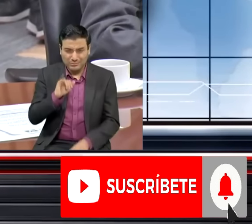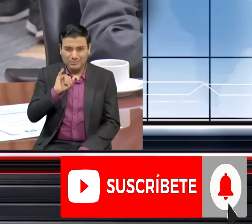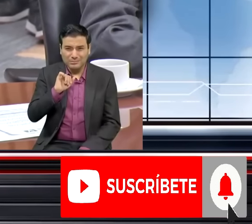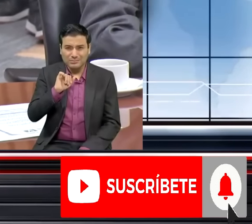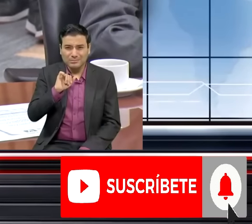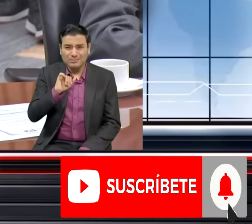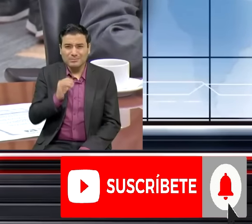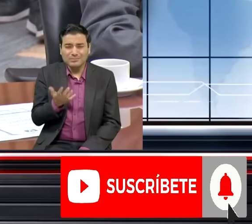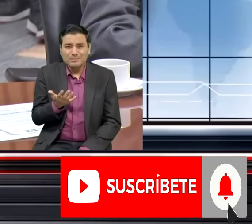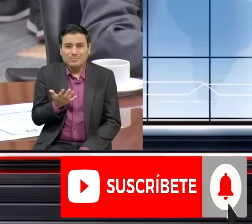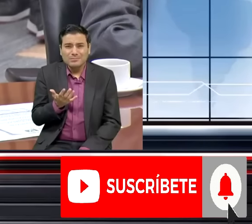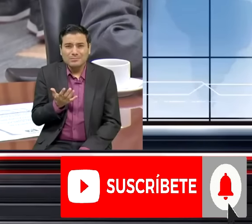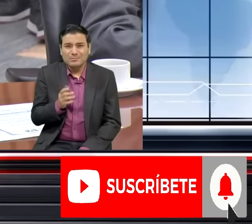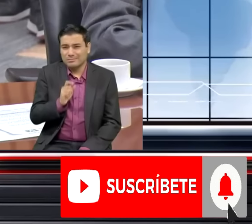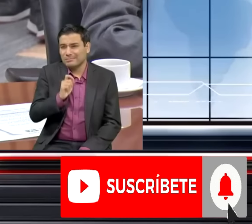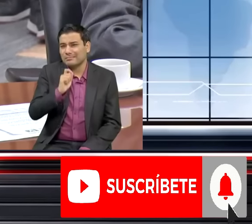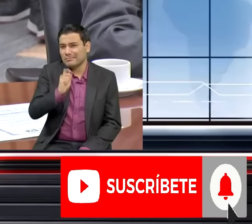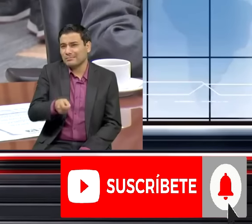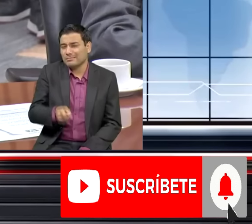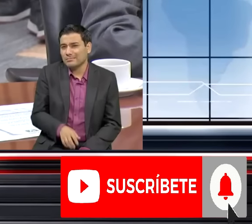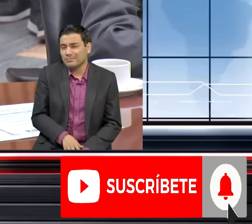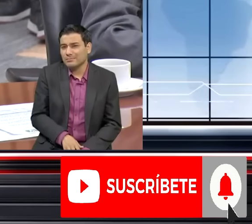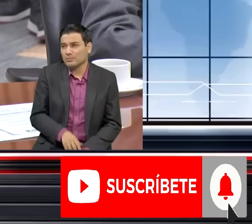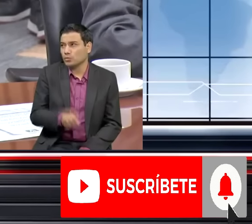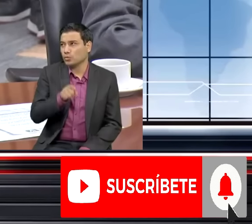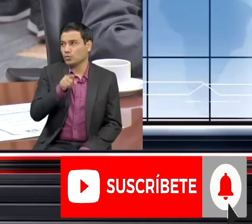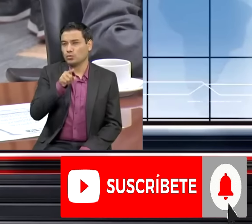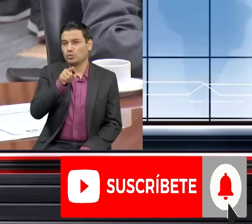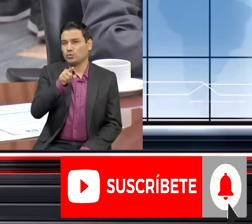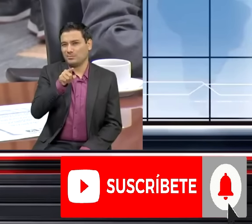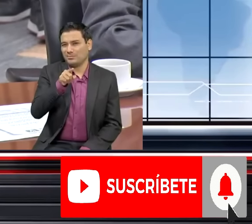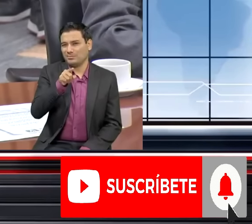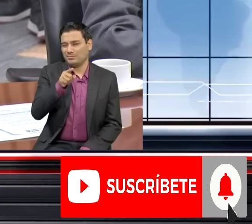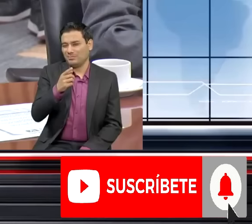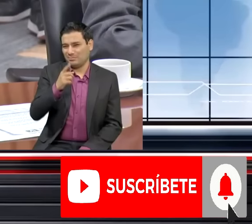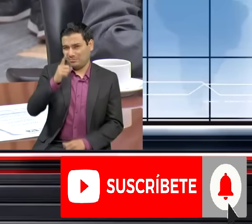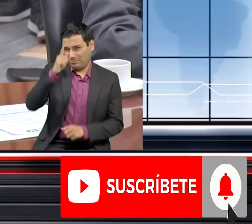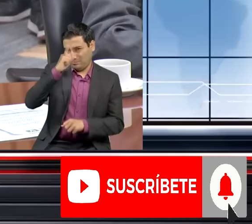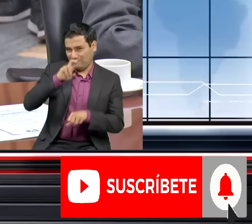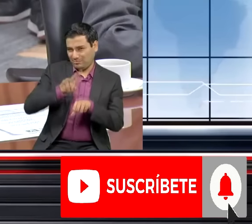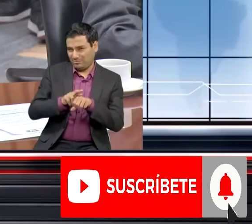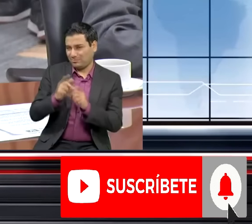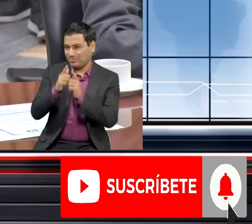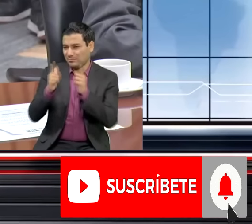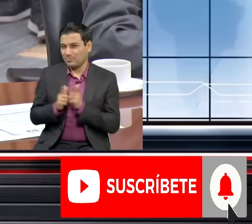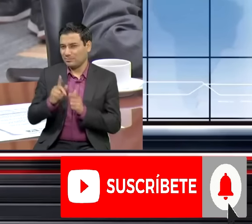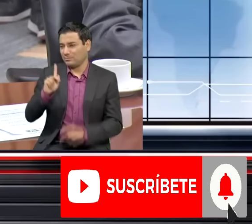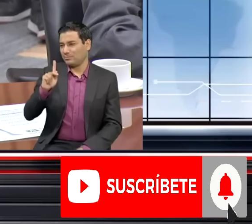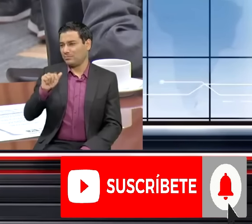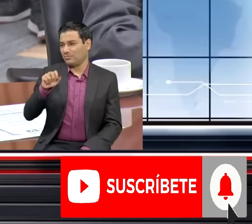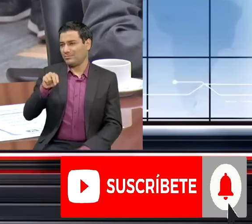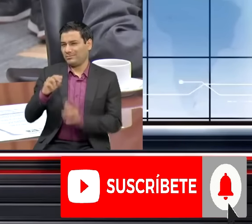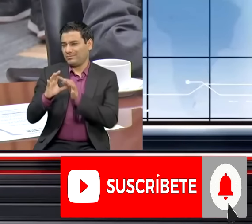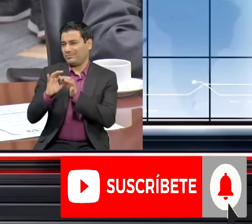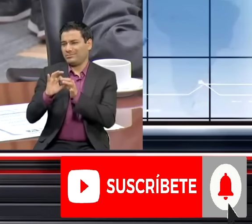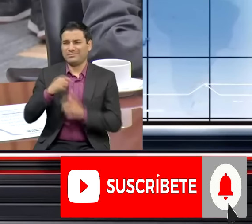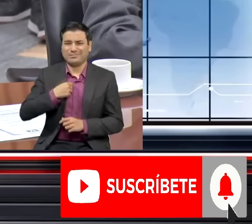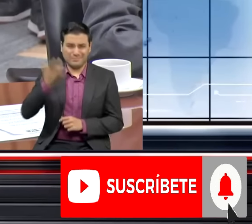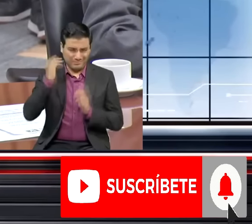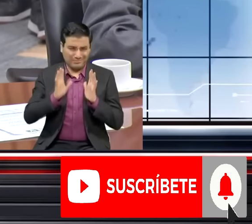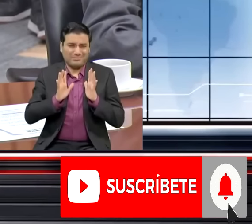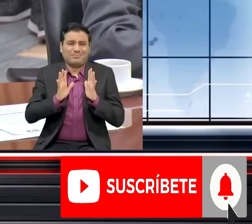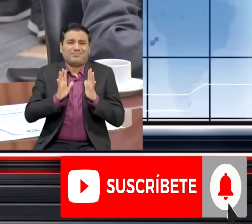se evidenciaba de usted su filia, su simpatía con el Partido Acción Nacional. Eso yo lo he dicho en muchas